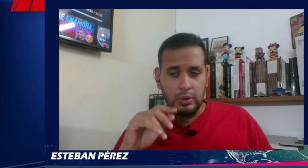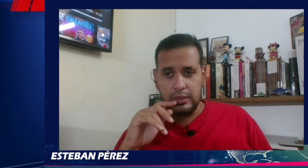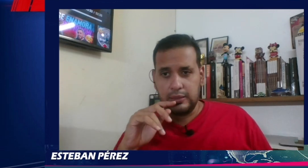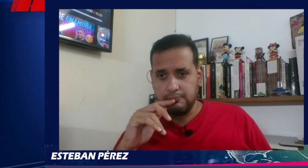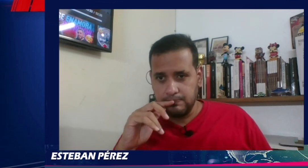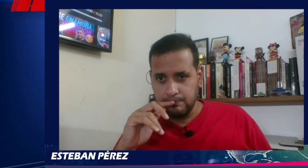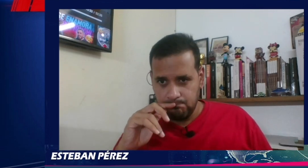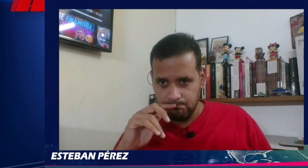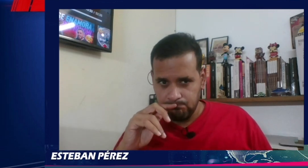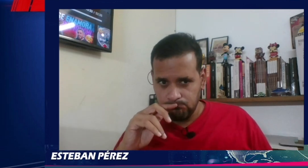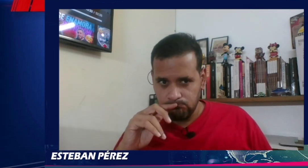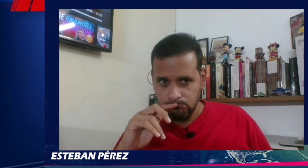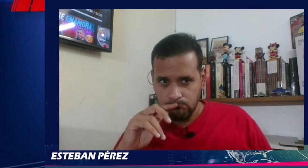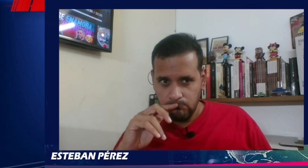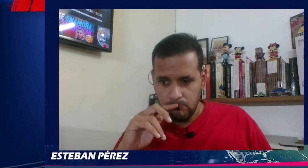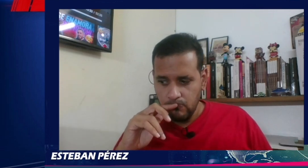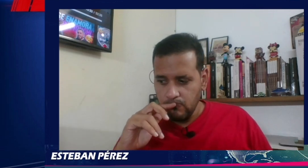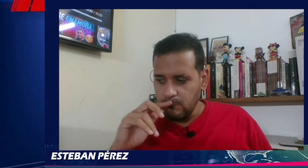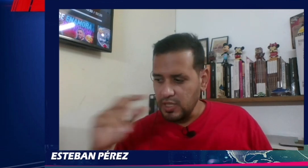no vacunarse.